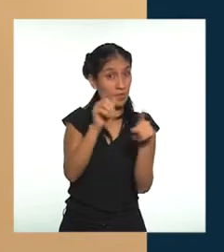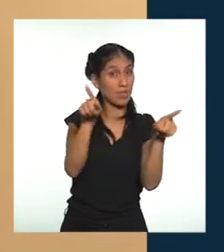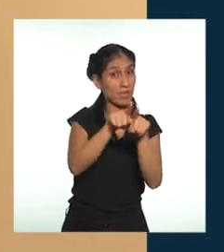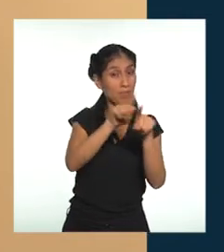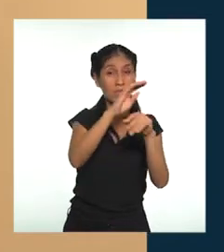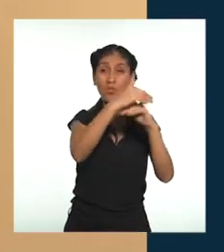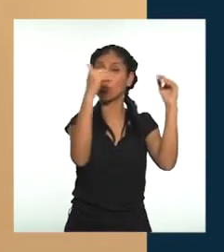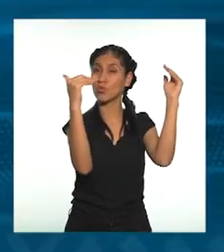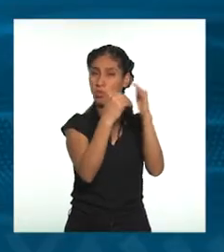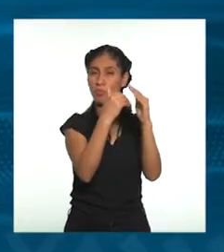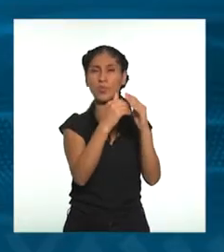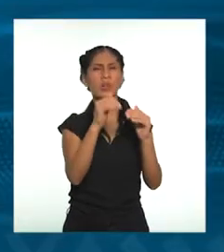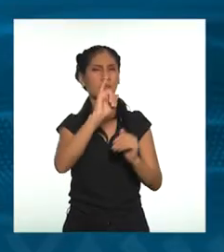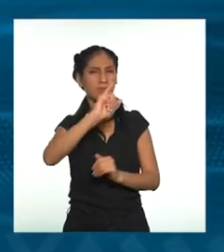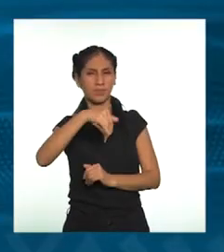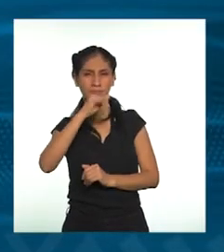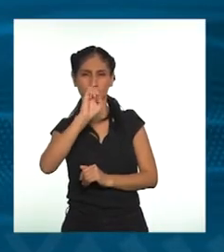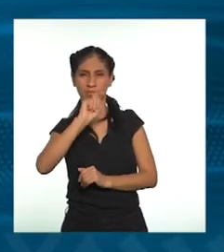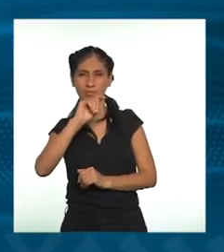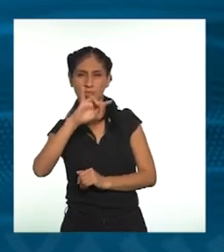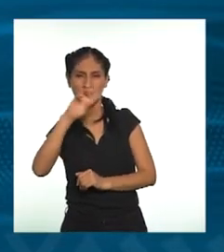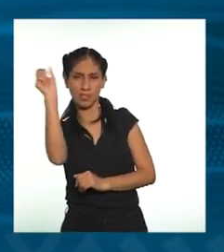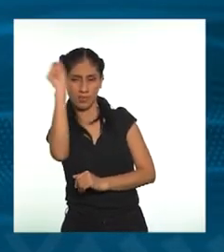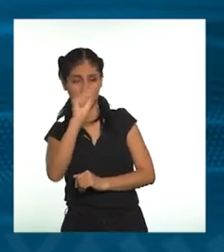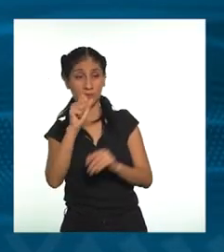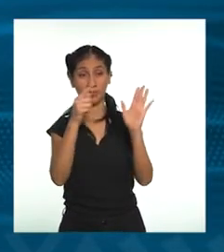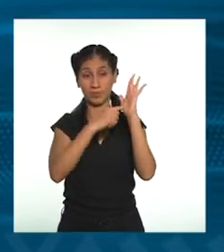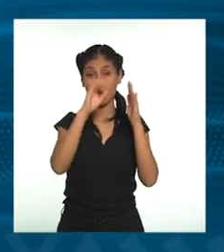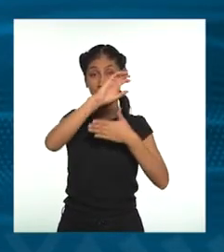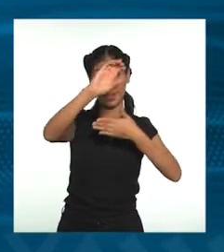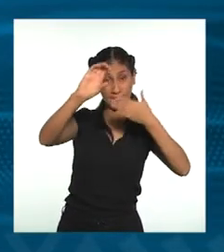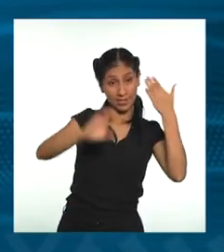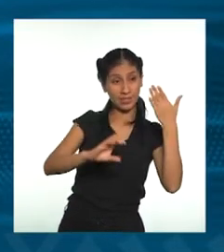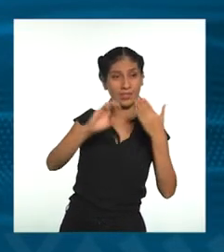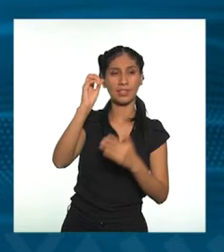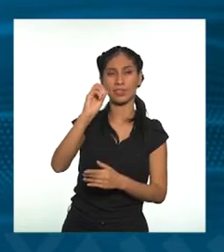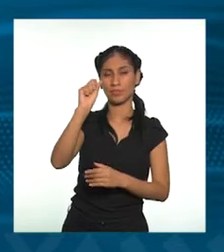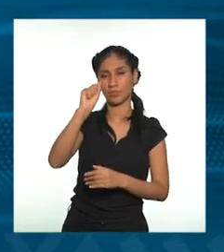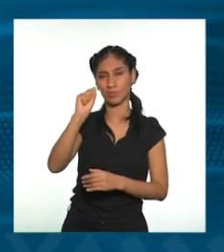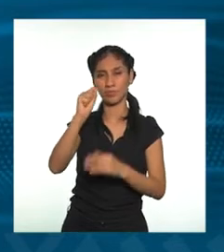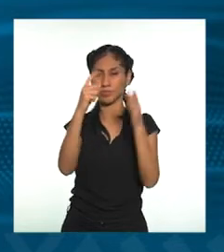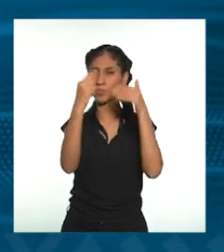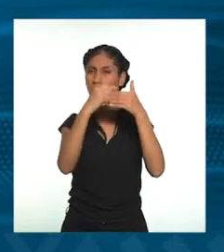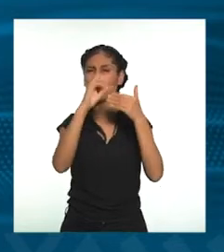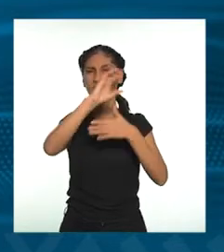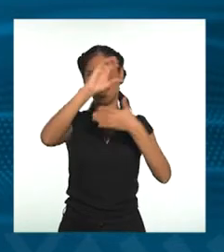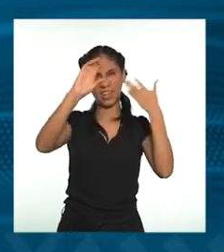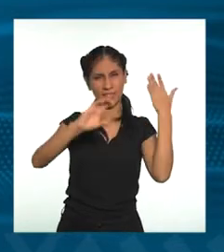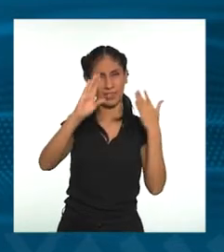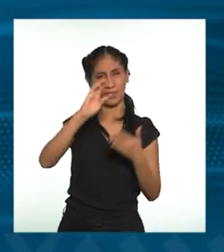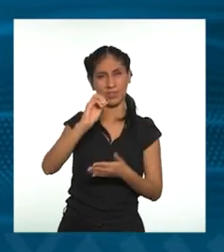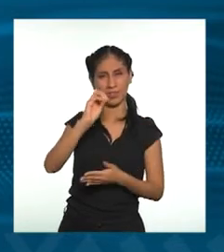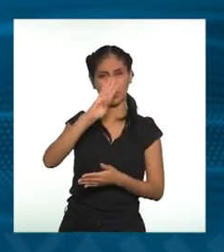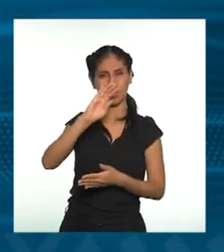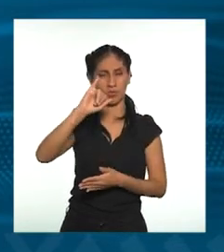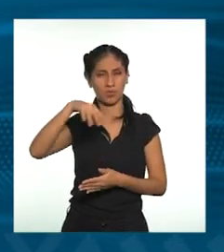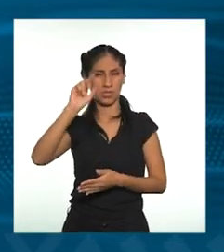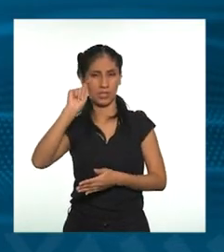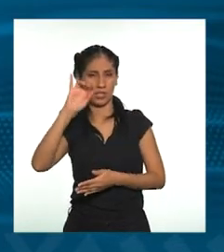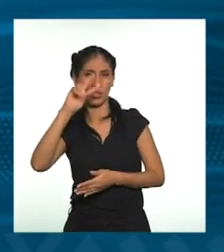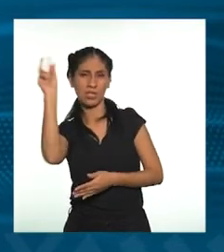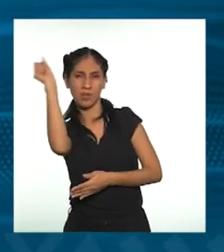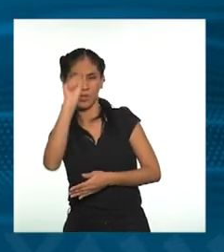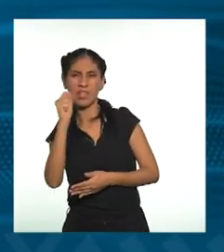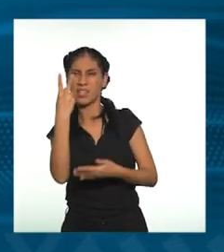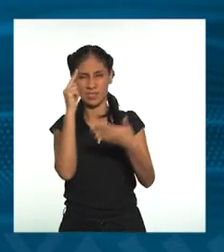las subjetivas. En las características objetivas tenemos en cuenta la continuidad